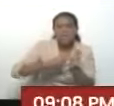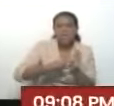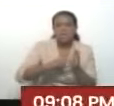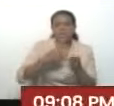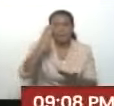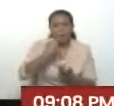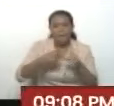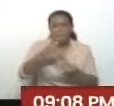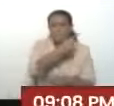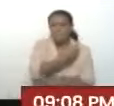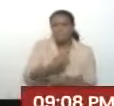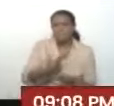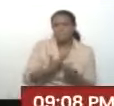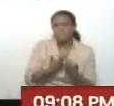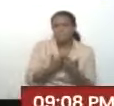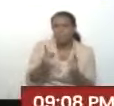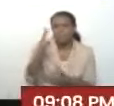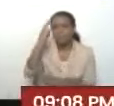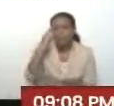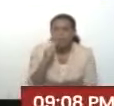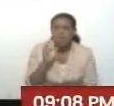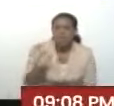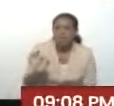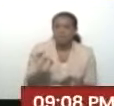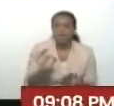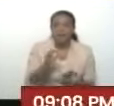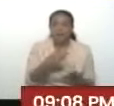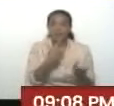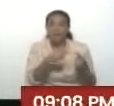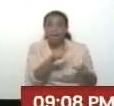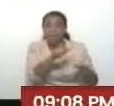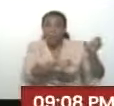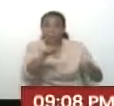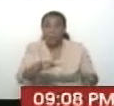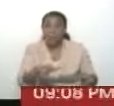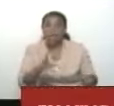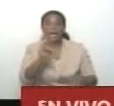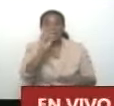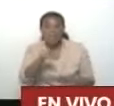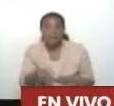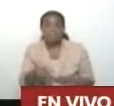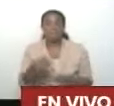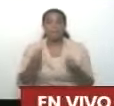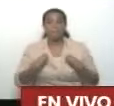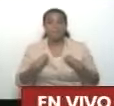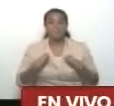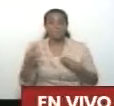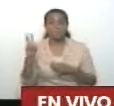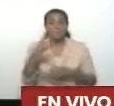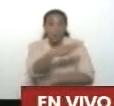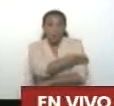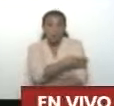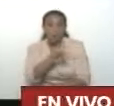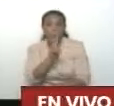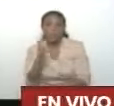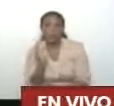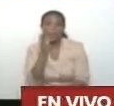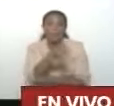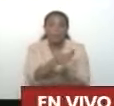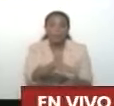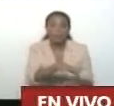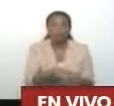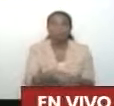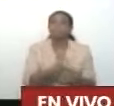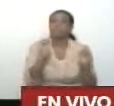nacional. Allá están los Ledesma, los López, pero así todo triunfó la cultura ahí. Y ahí estuvimos muy bien porque fue un apoyo muy fuerte